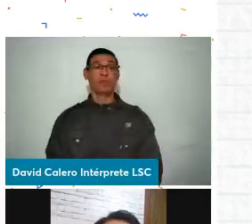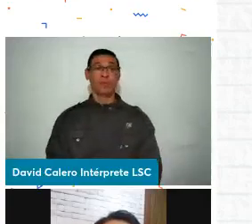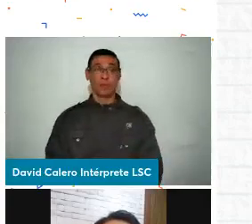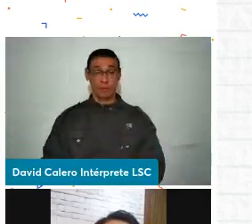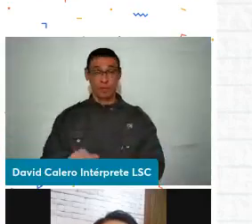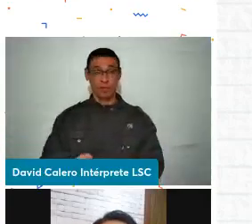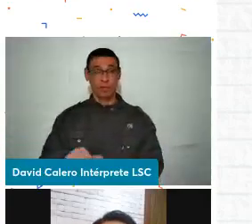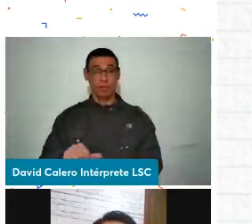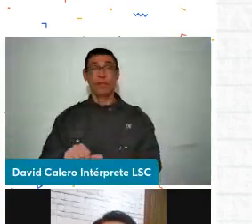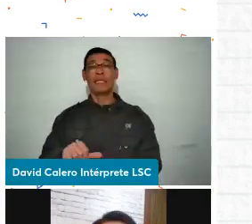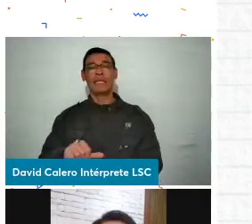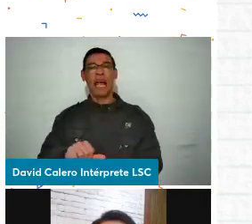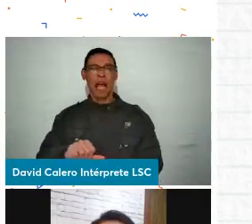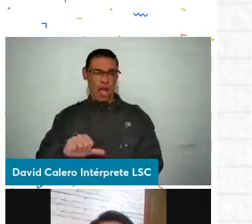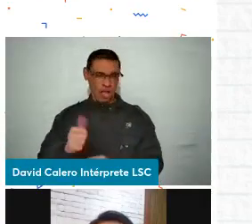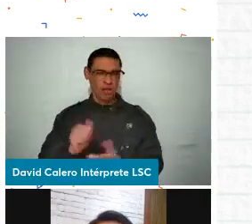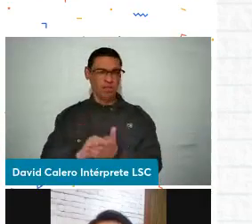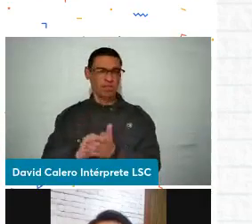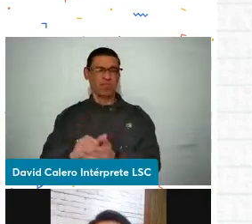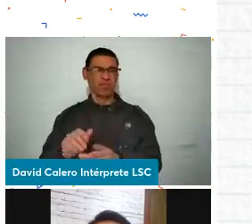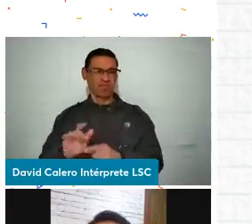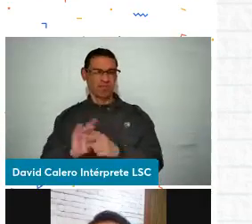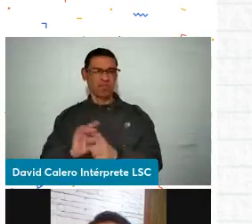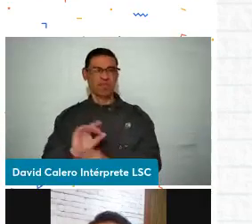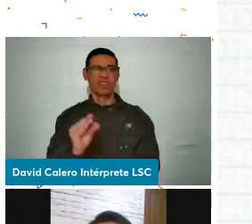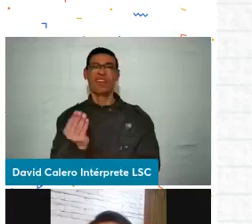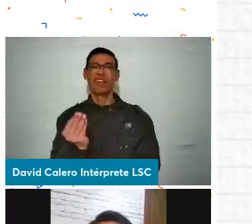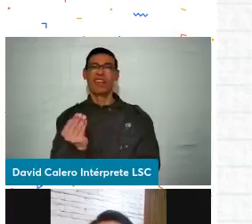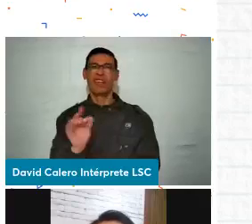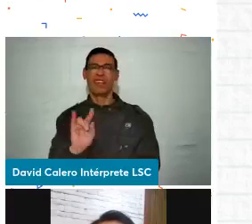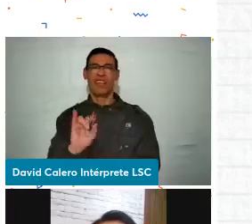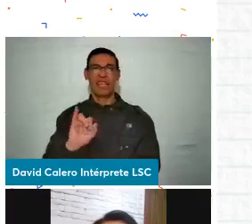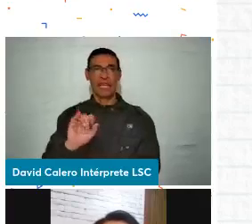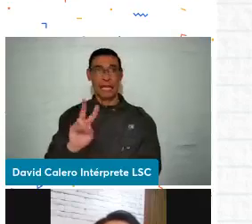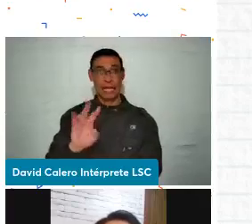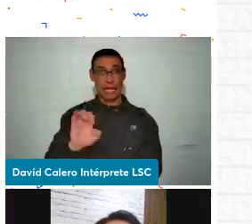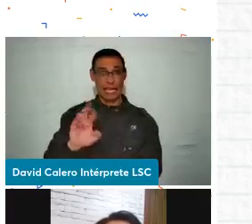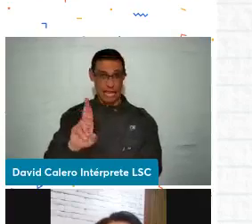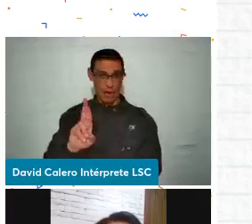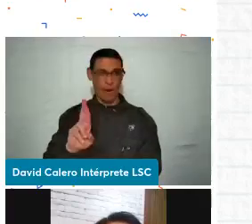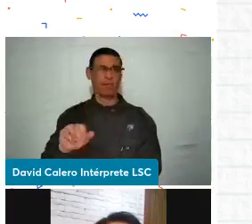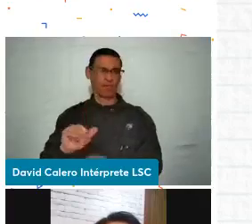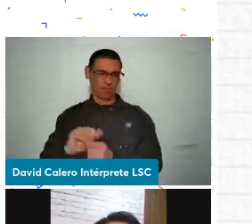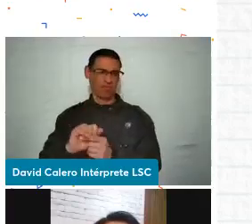un poco de plantillas básicas, pero tiene la